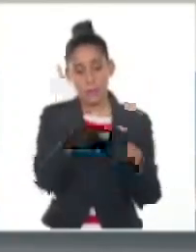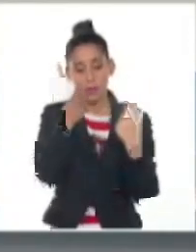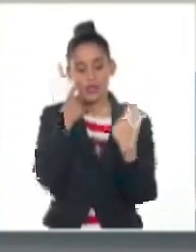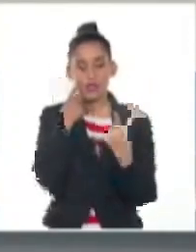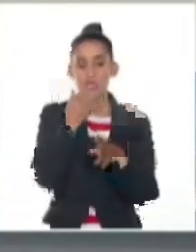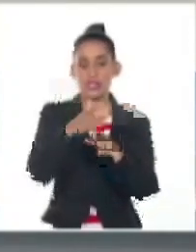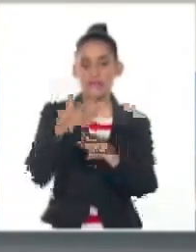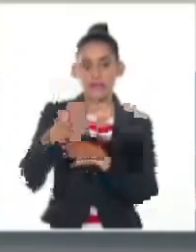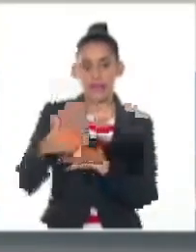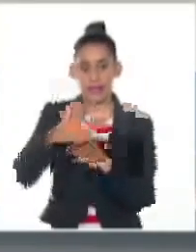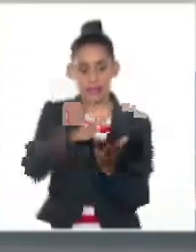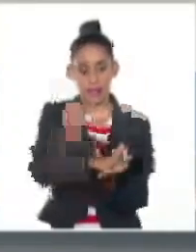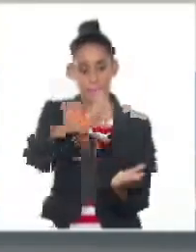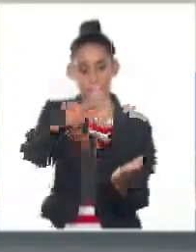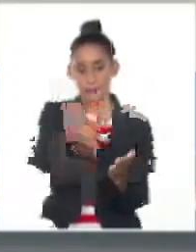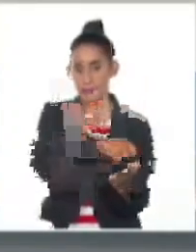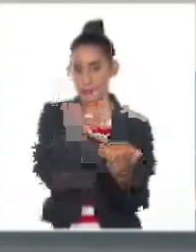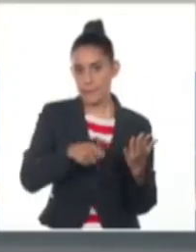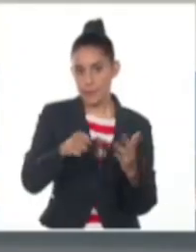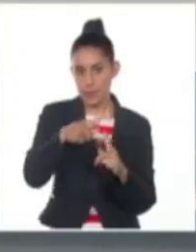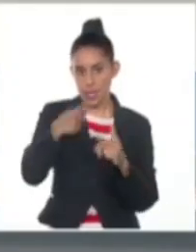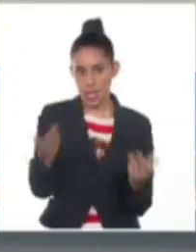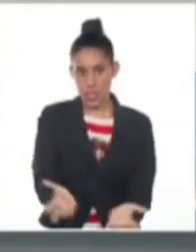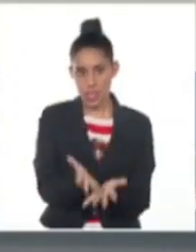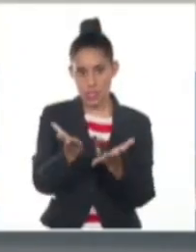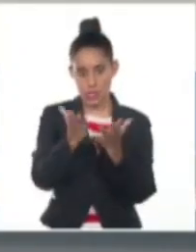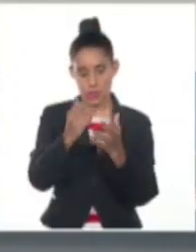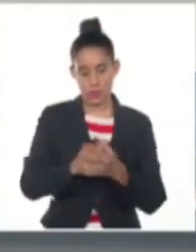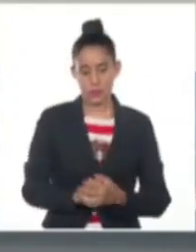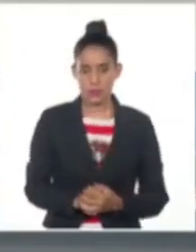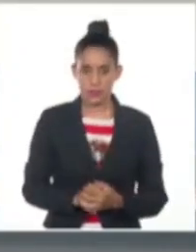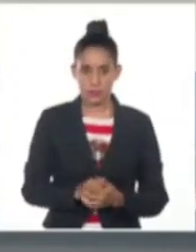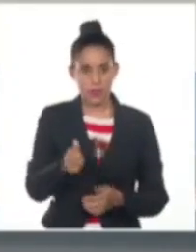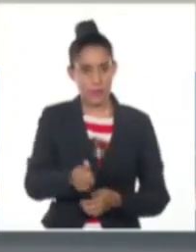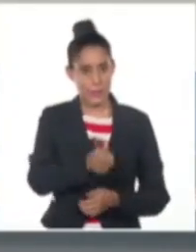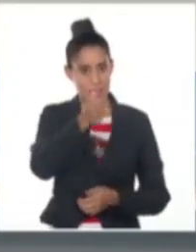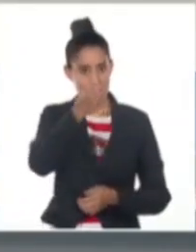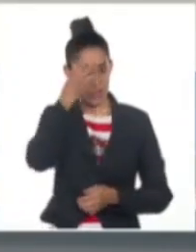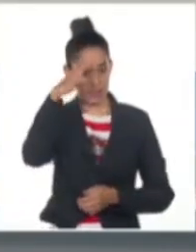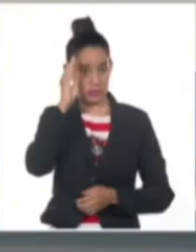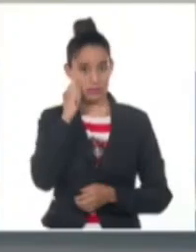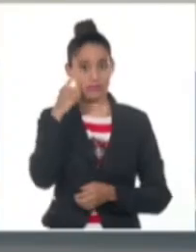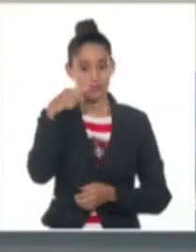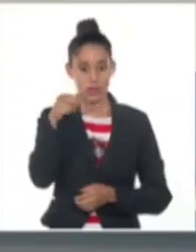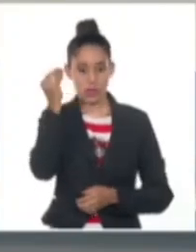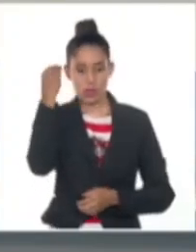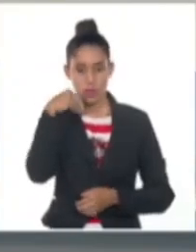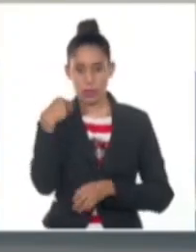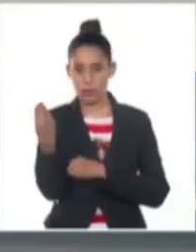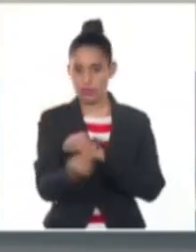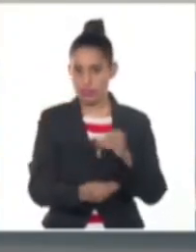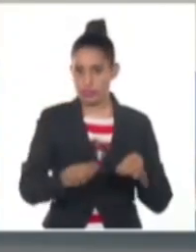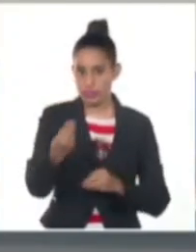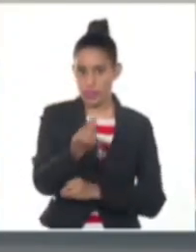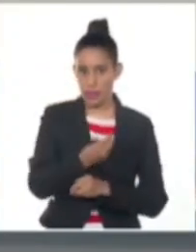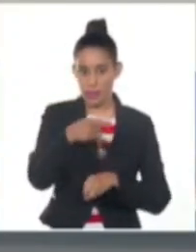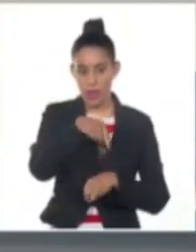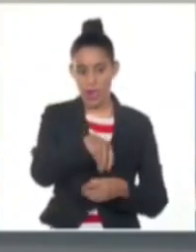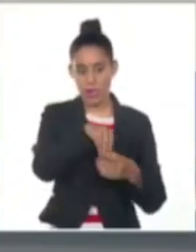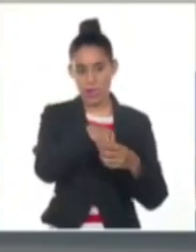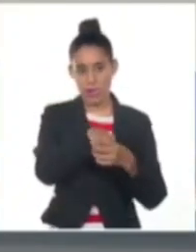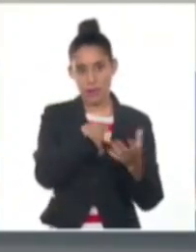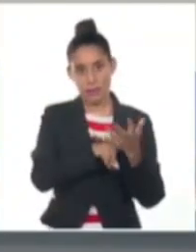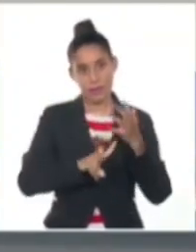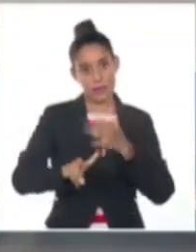tareas sociales y estrategias de desarrollo. El mandatario conoció sobre las transformaciones en ese territorio, que incluyen el remozamiento